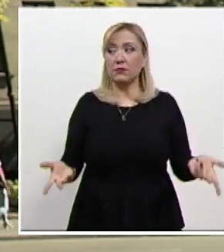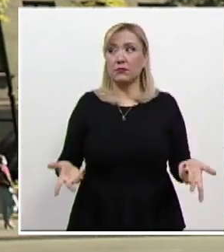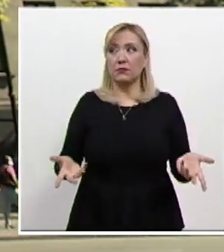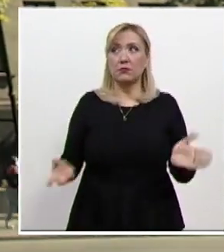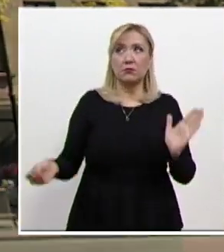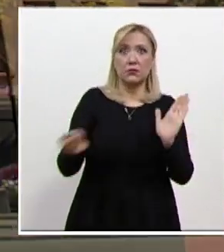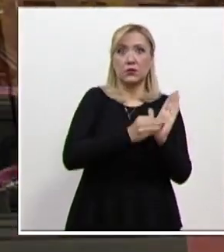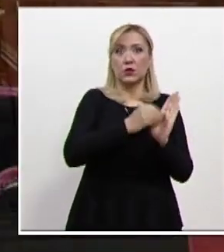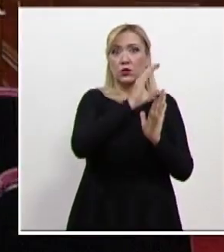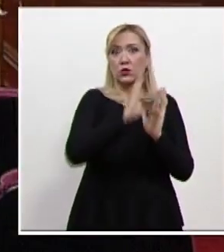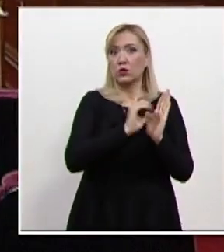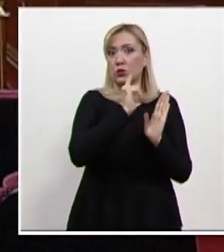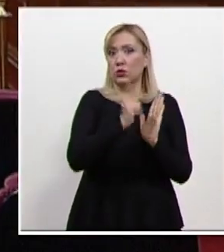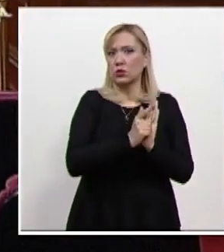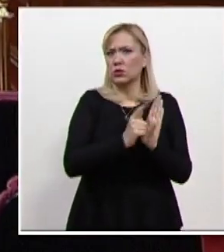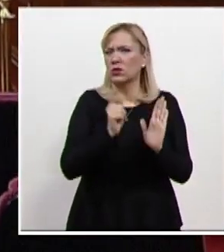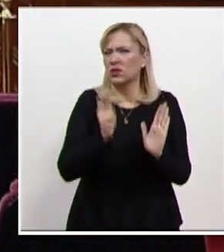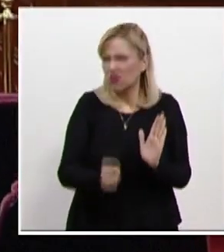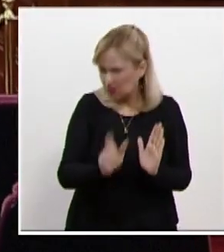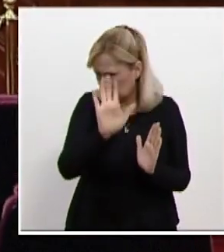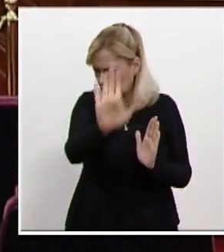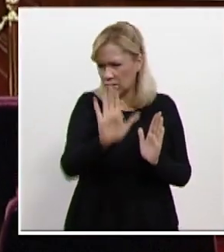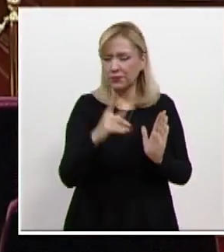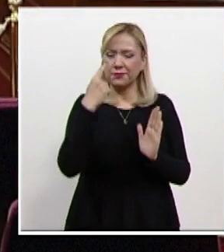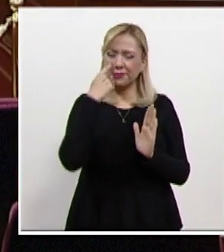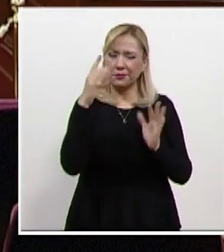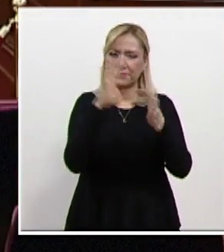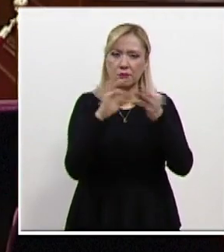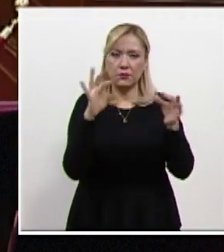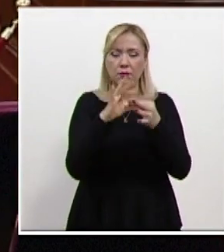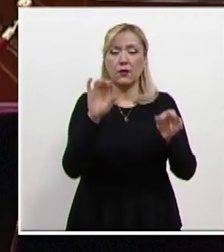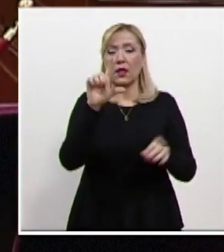constituciones. Lo anterior, al resolver la acción de inconstitucionalidad